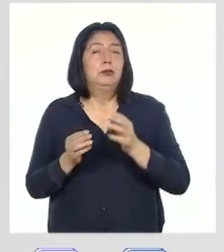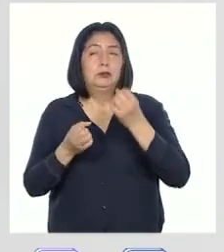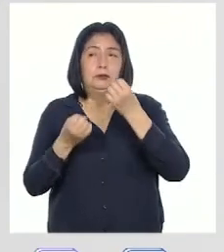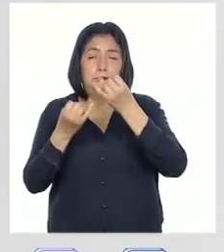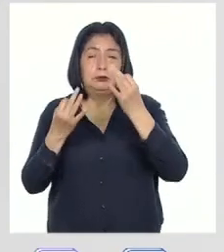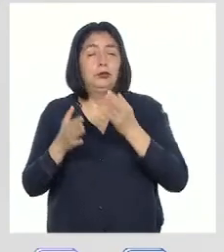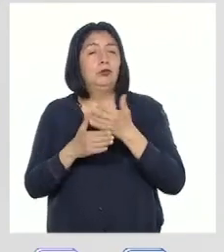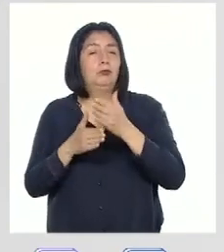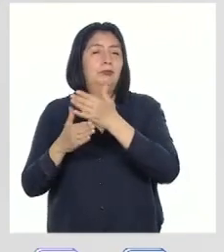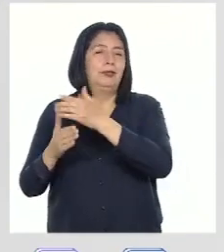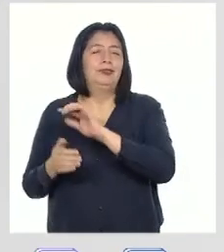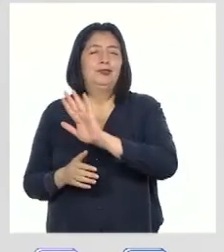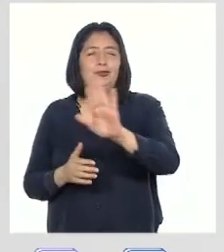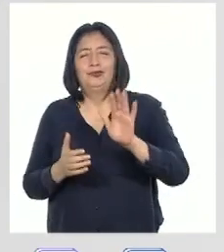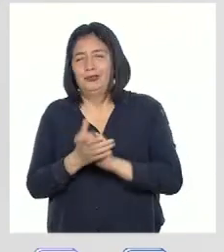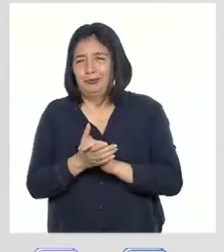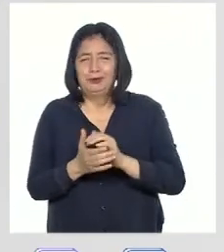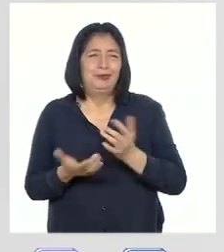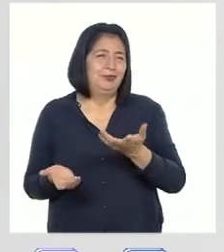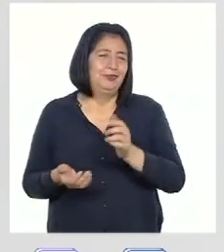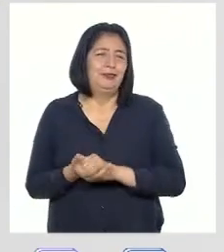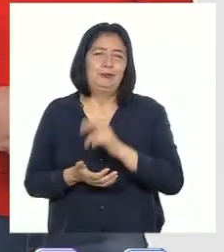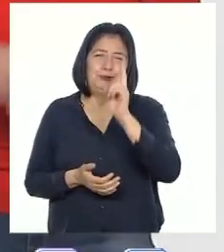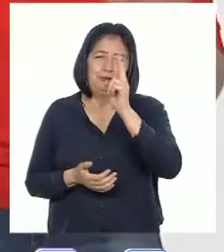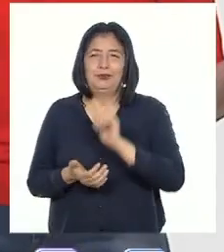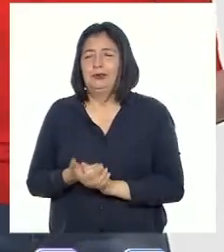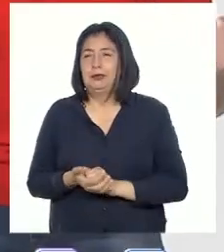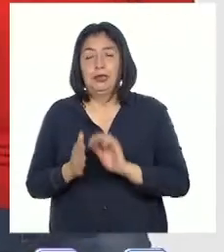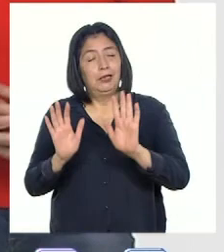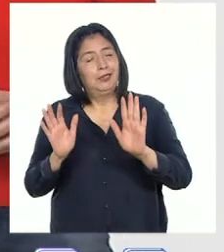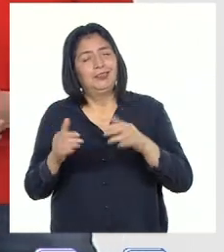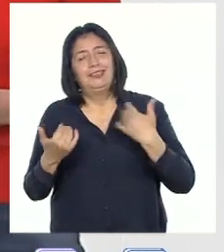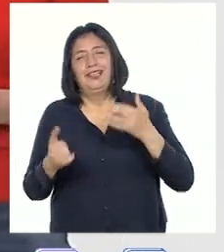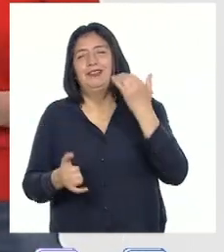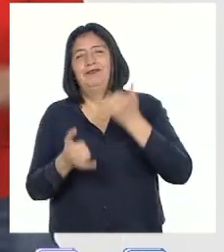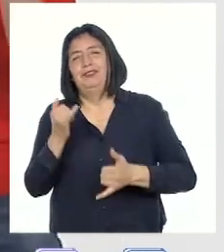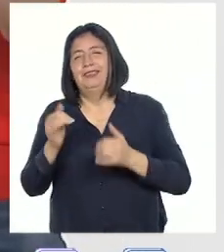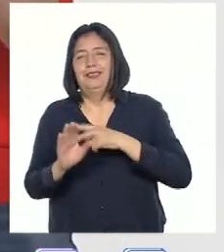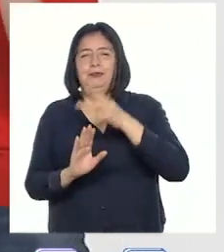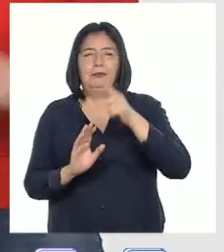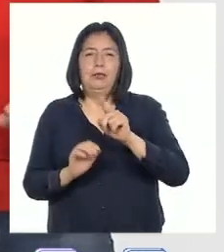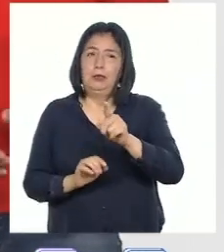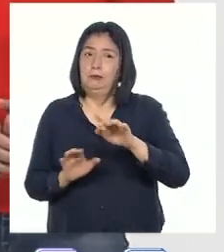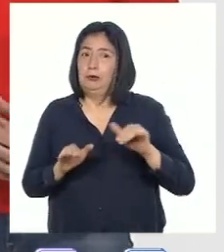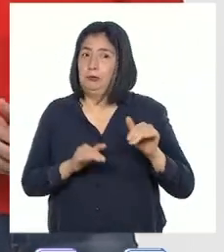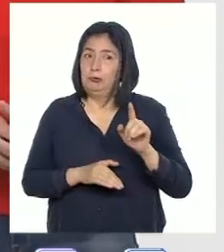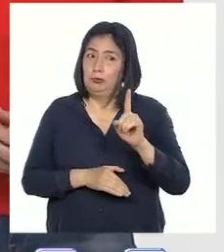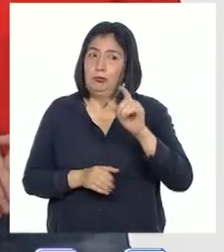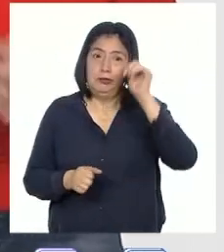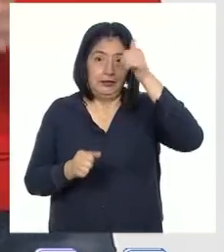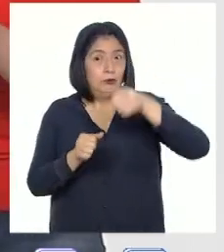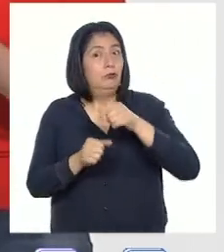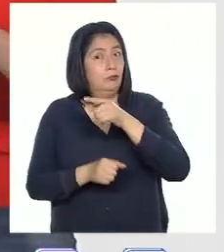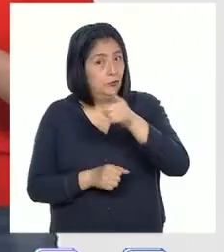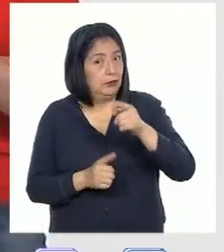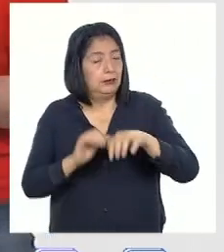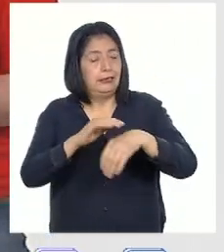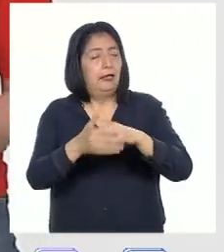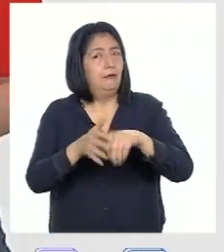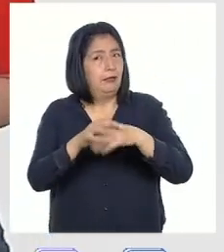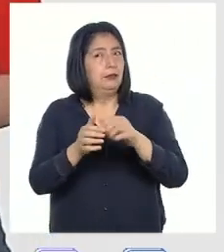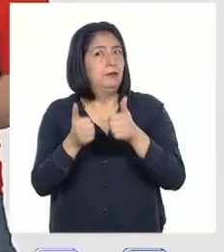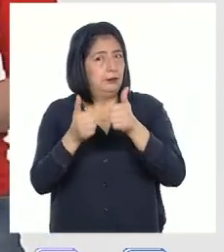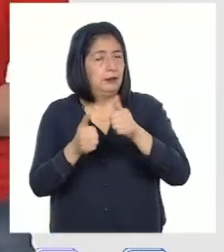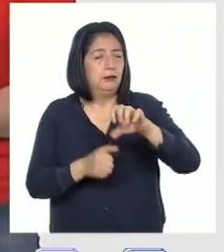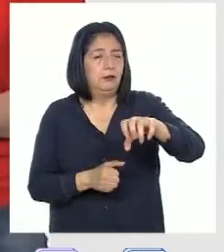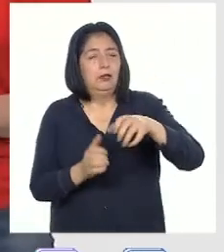y compártanlo con sus compañeras y compañeros y docentes. Llegamos al final del programa, pero no me voy sin antes recordarles de lavarse muy bien las